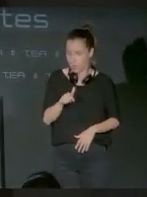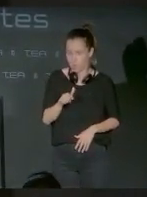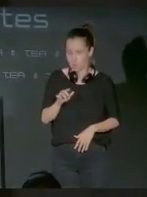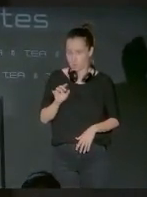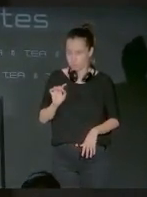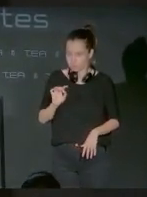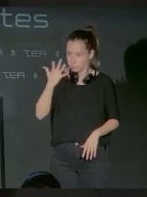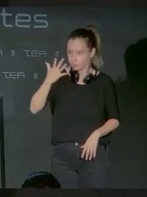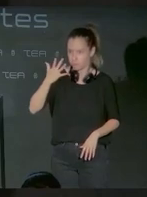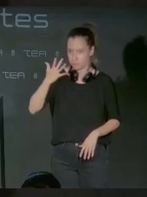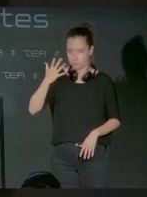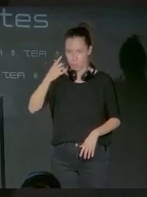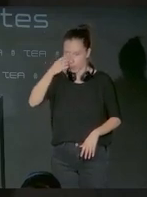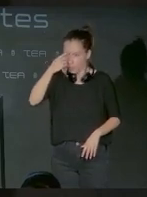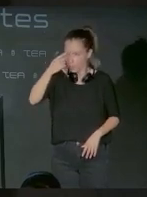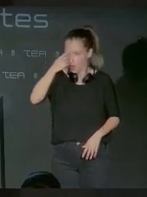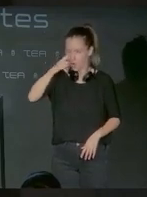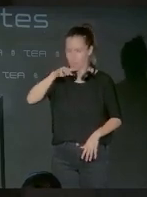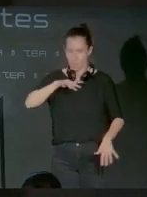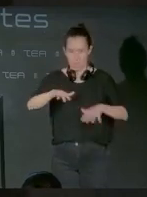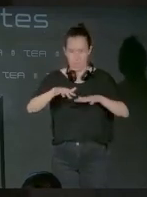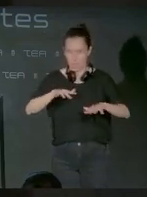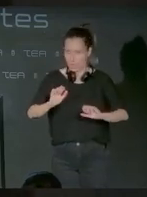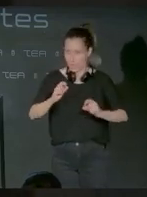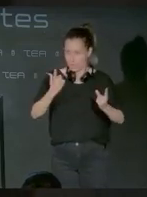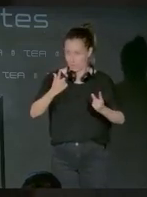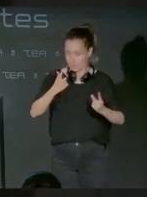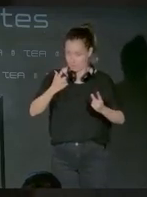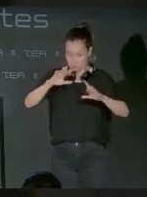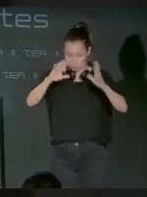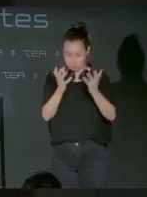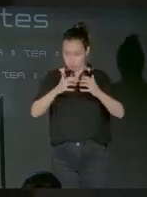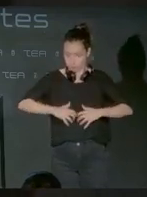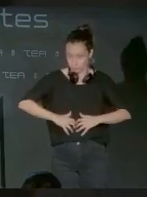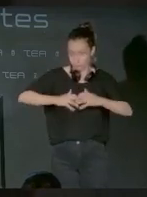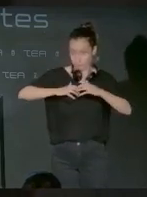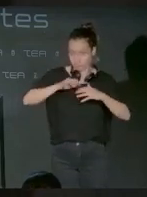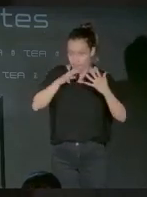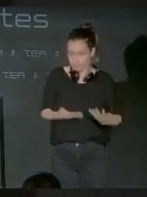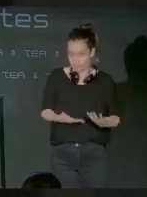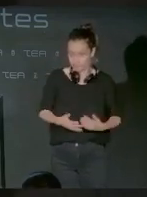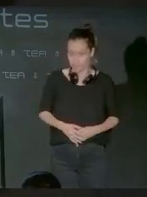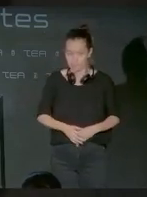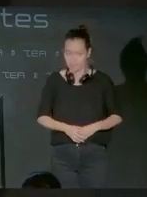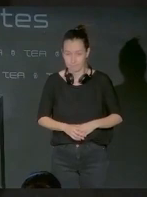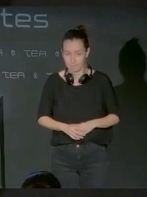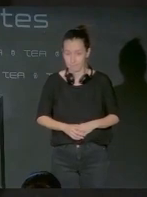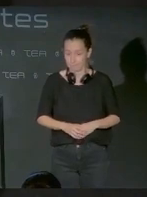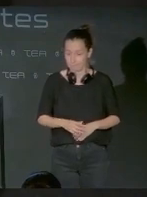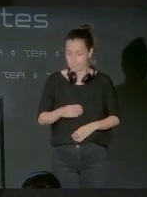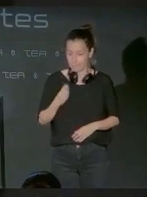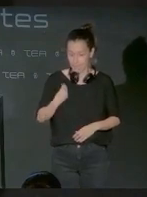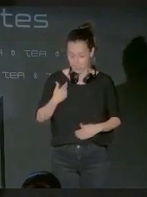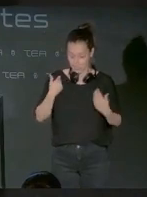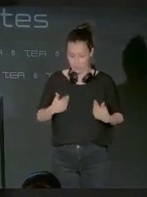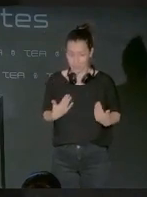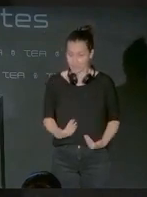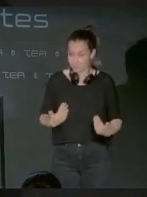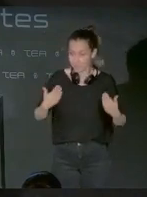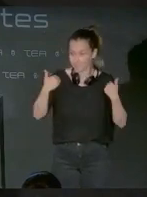y culturales más dinámicas que se están consolidando a nivel internacional como responsable de esta entidad